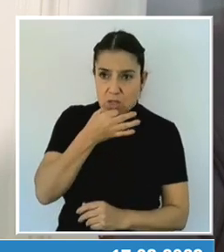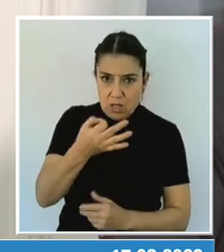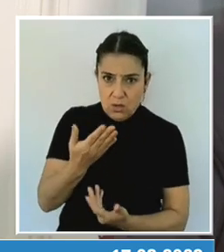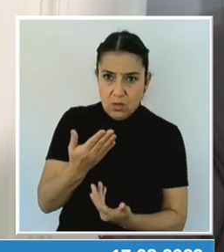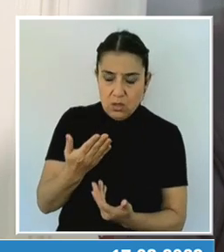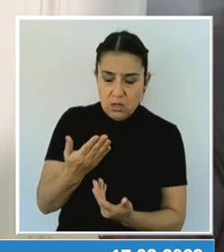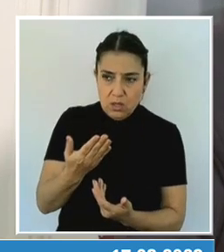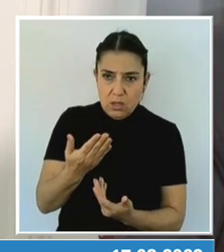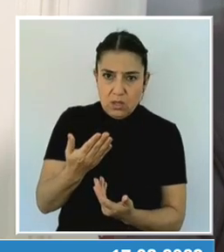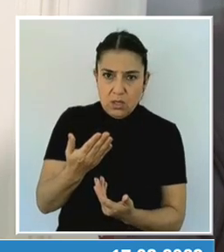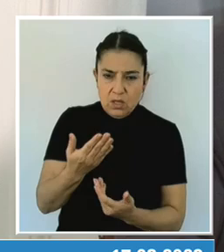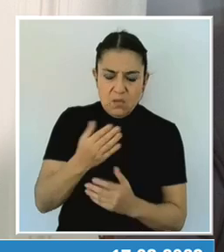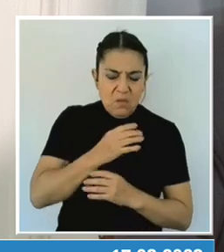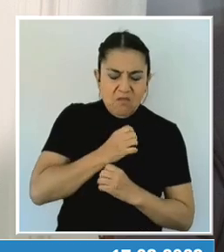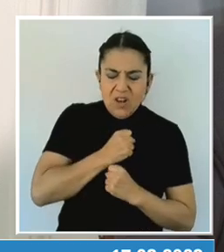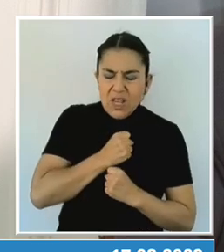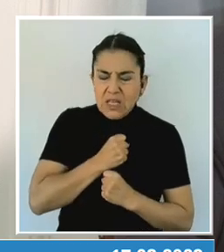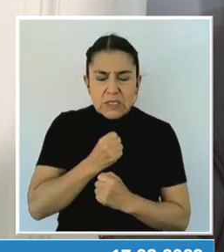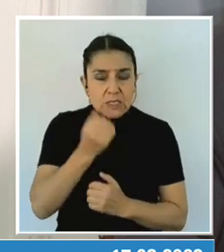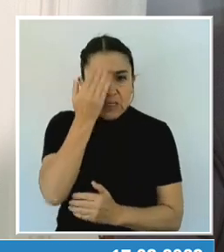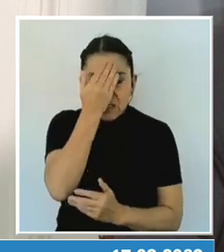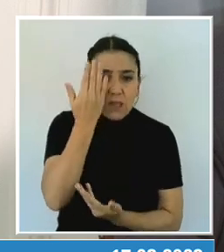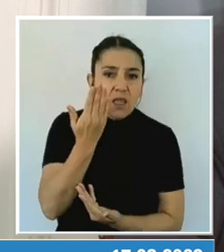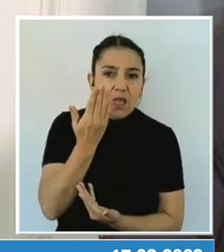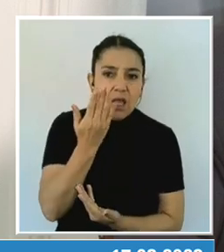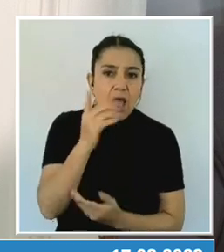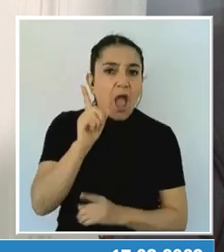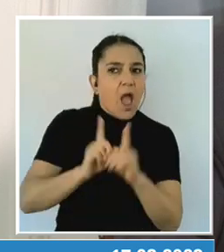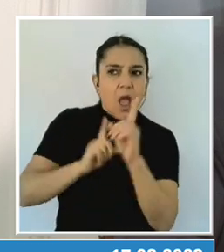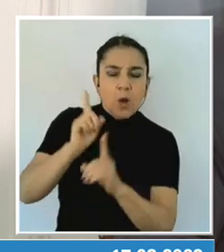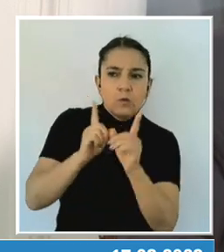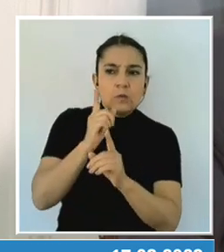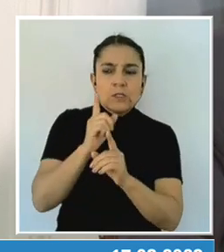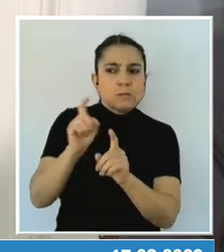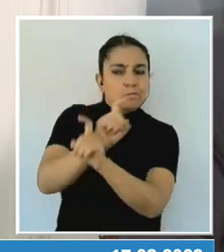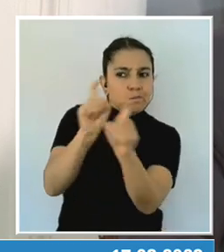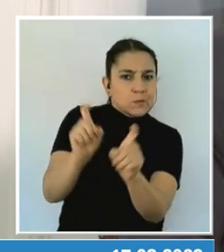me aflige algunas de las interrogantes que he escuchado aquí,